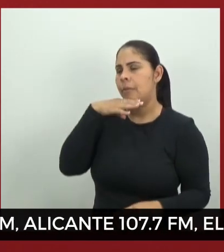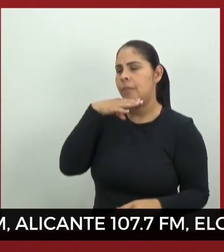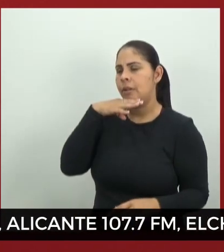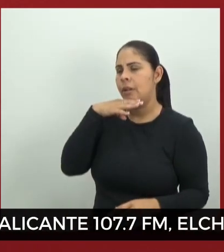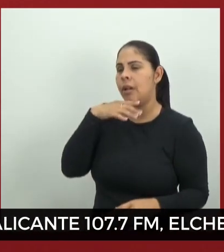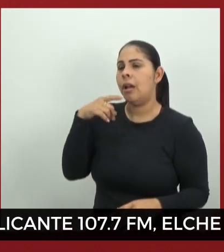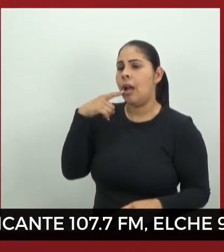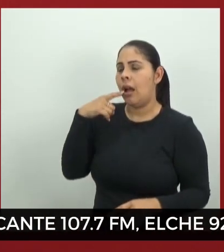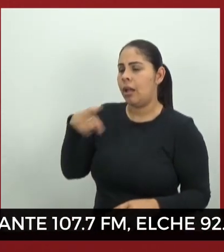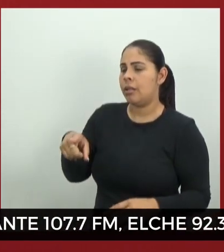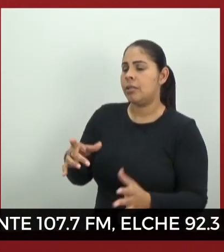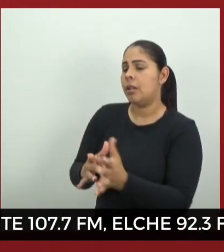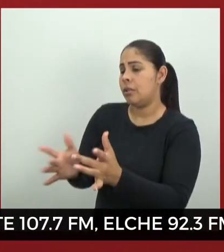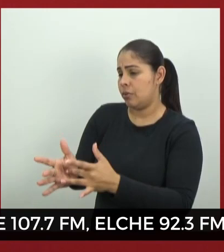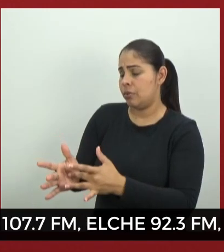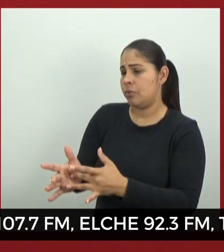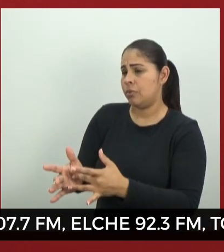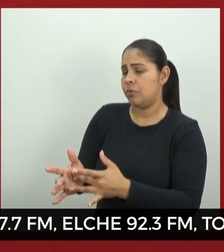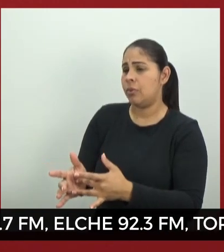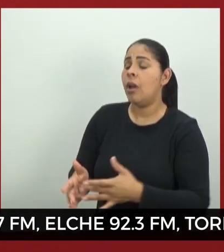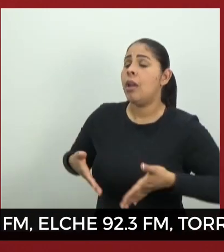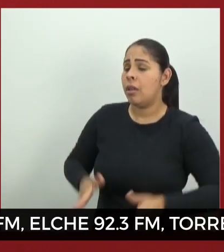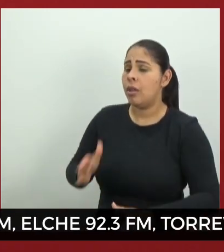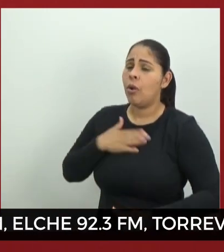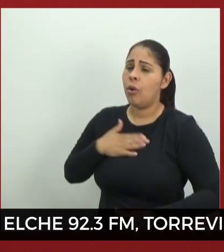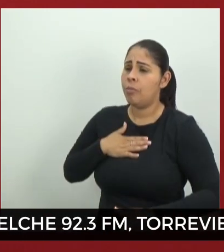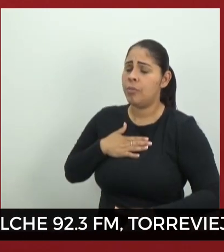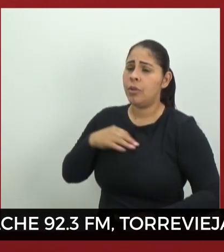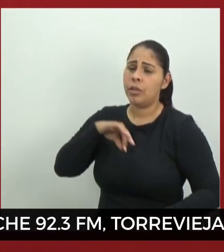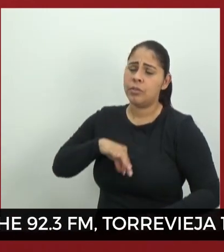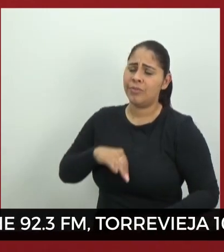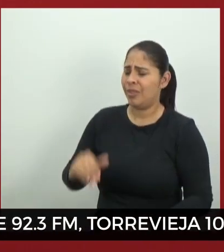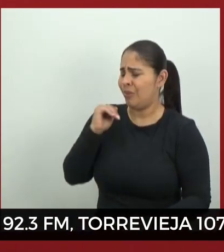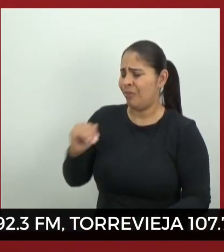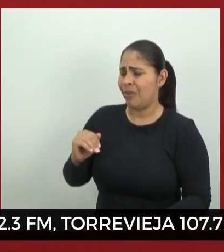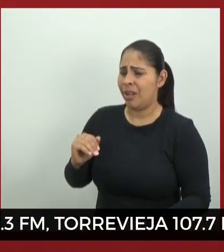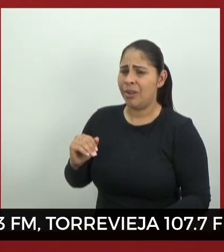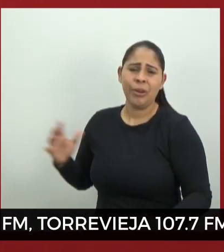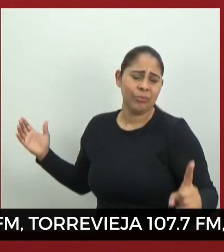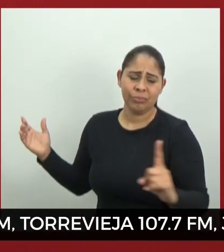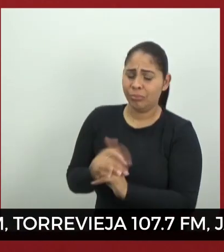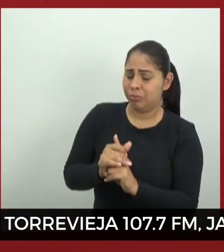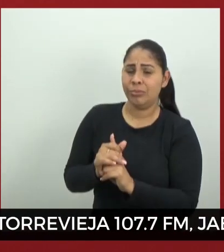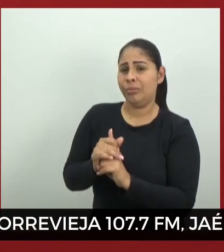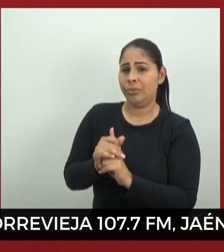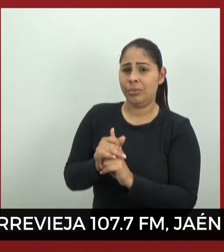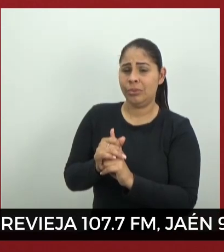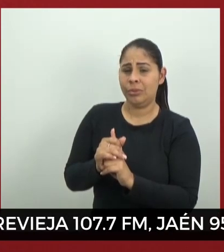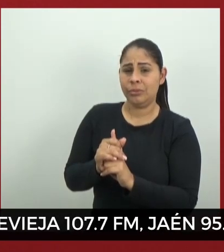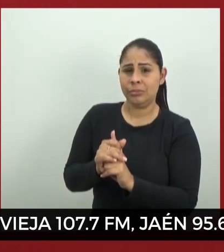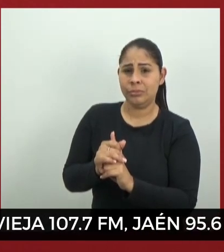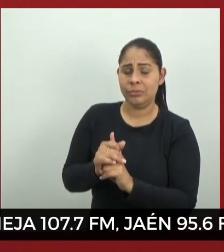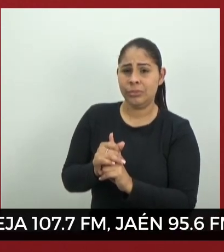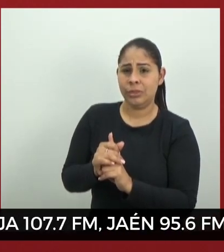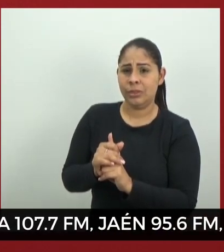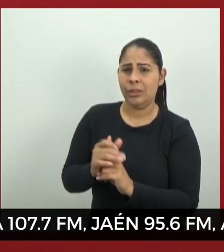inmundo, el cual donde quiera le toma. Esa palabra, le toma, catalambano, significa